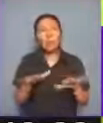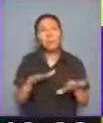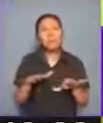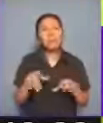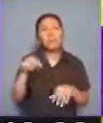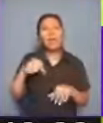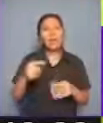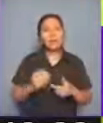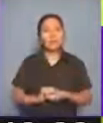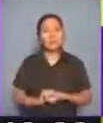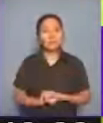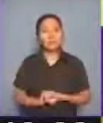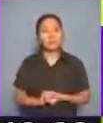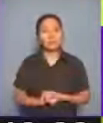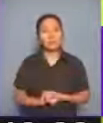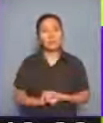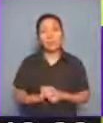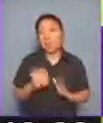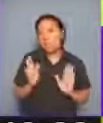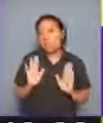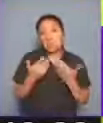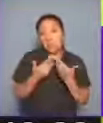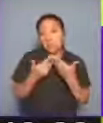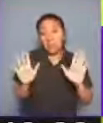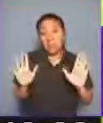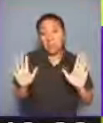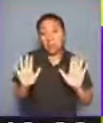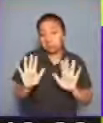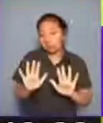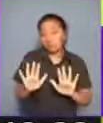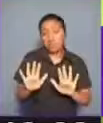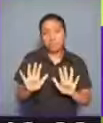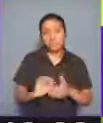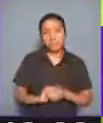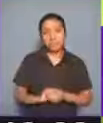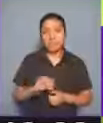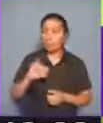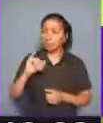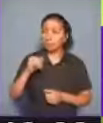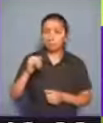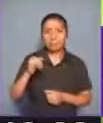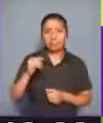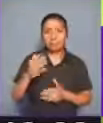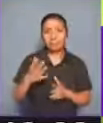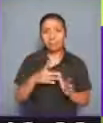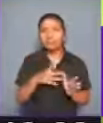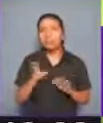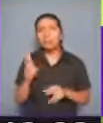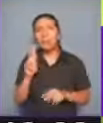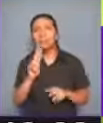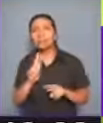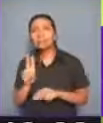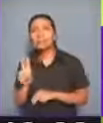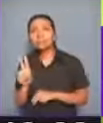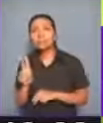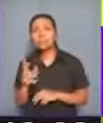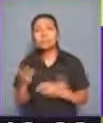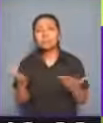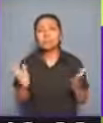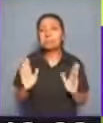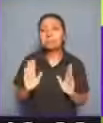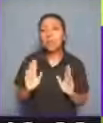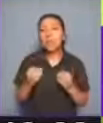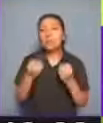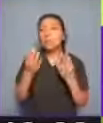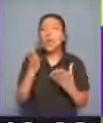situación si hay alguno abierto por ahí dale a ver Ah sí sí sí nos acercamos por acá a ver